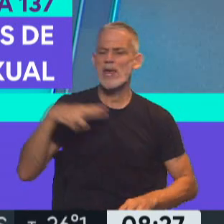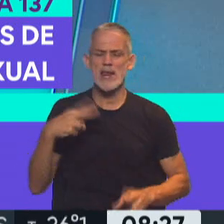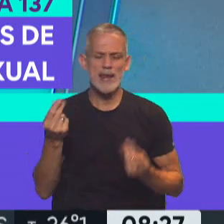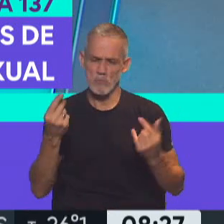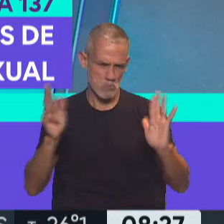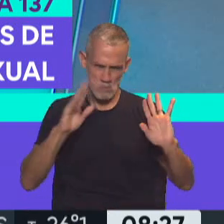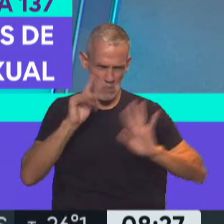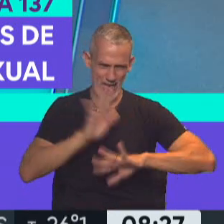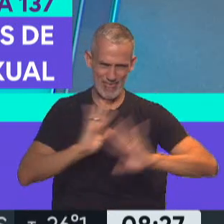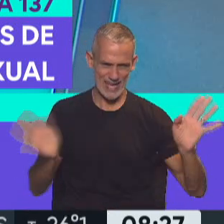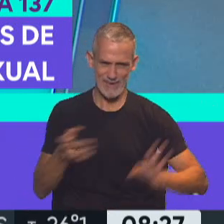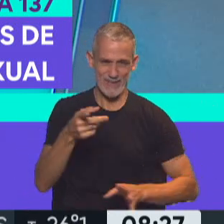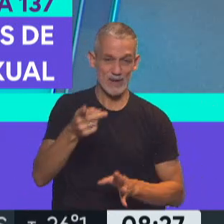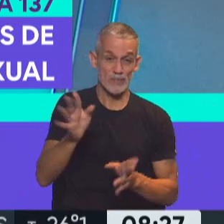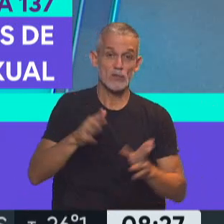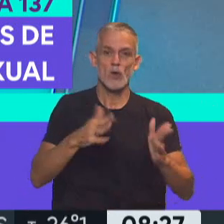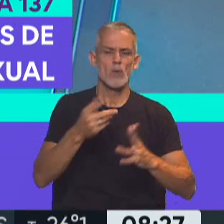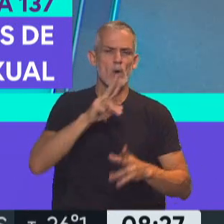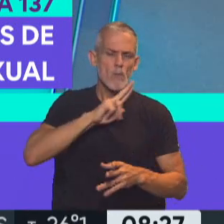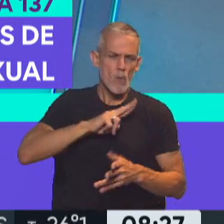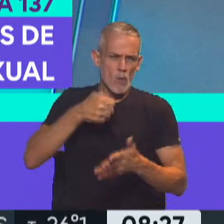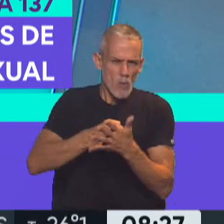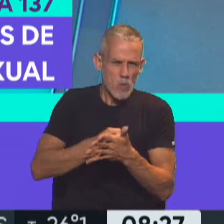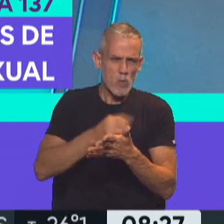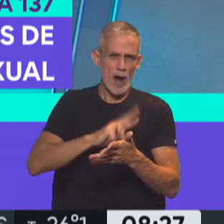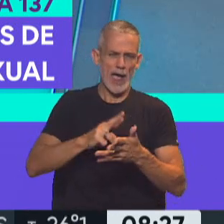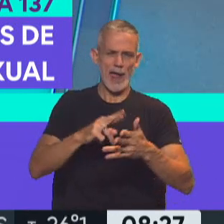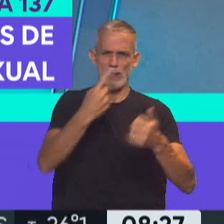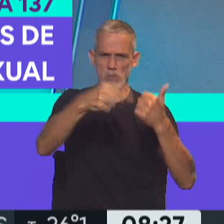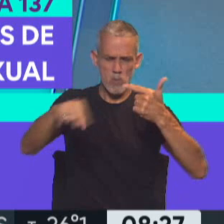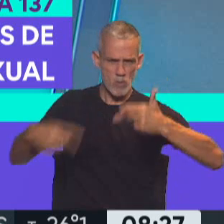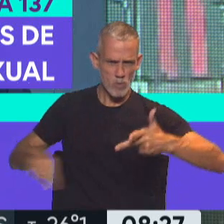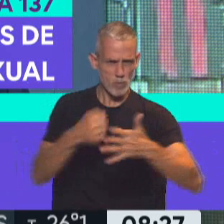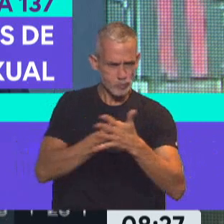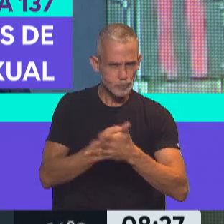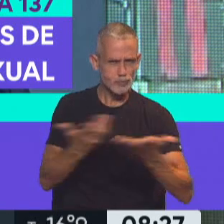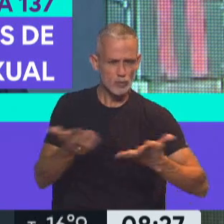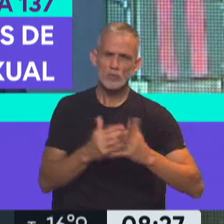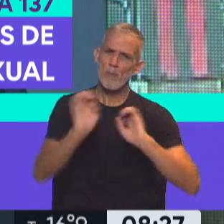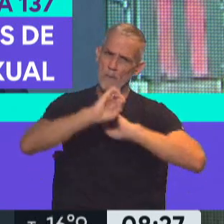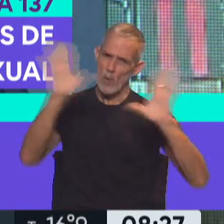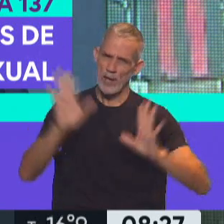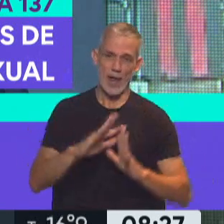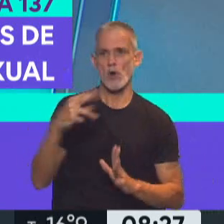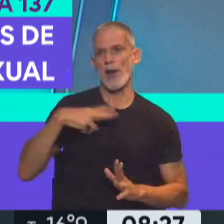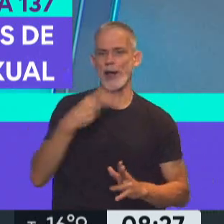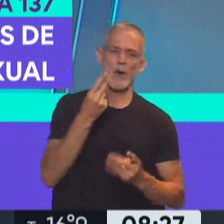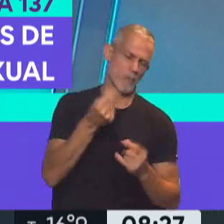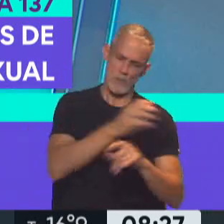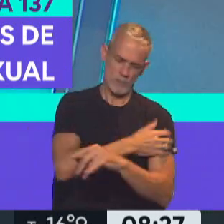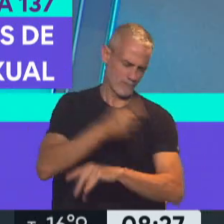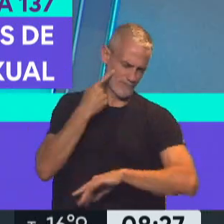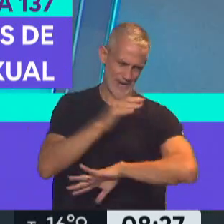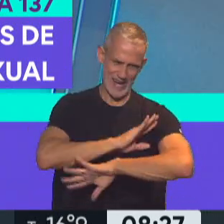Y digo, ahí los movimientos feministas, digo, los movimientos de diversidad sexual vienen siendo muy claros en esto, Bueno, ¿no? la sociedad en en sí, pensar